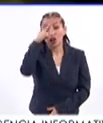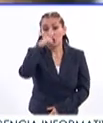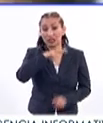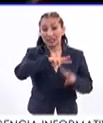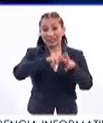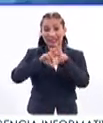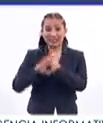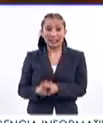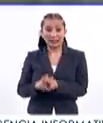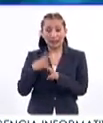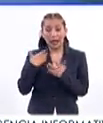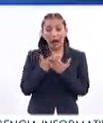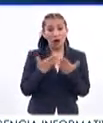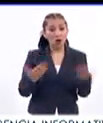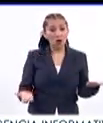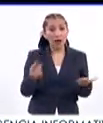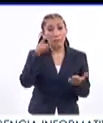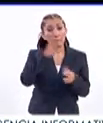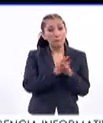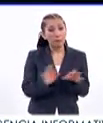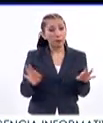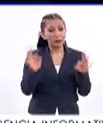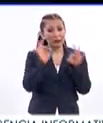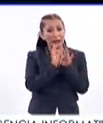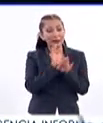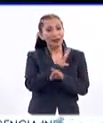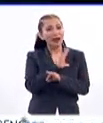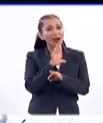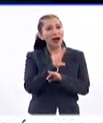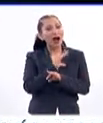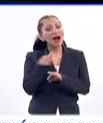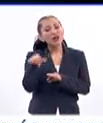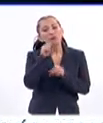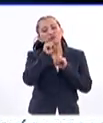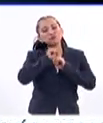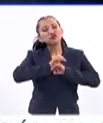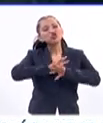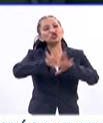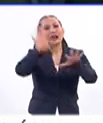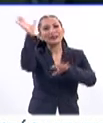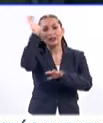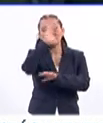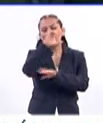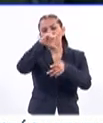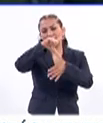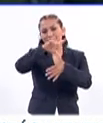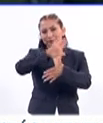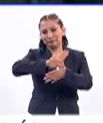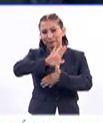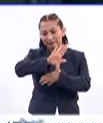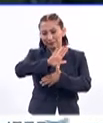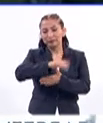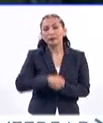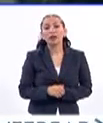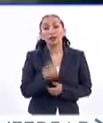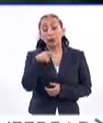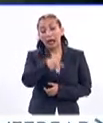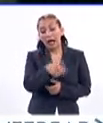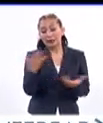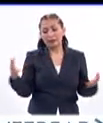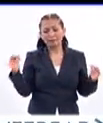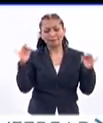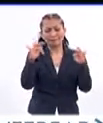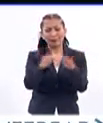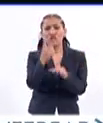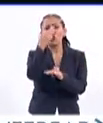de las Estrellas se ha convertido en una de las más importantes que existen sobre la divulgación de la ciencia en toda Latinoamérica, pues ha logrado